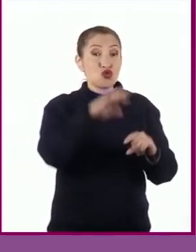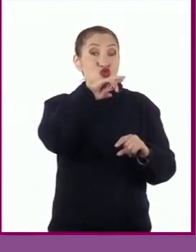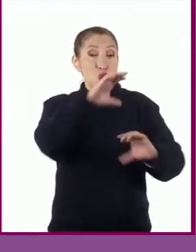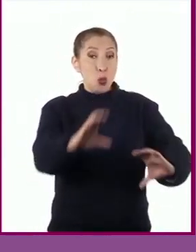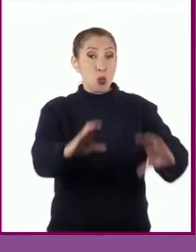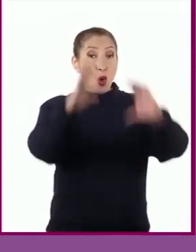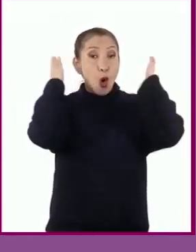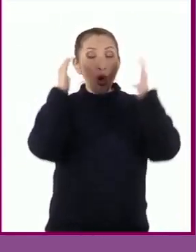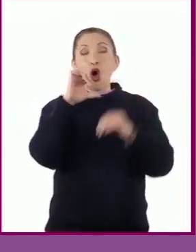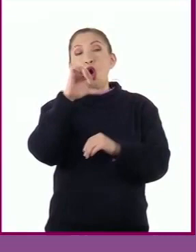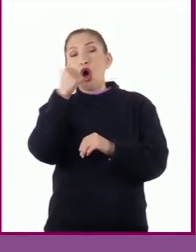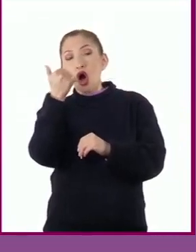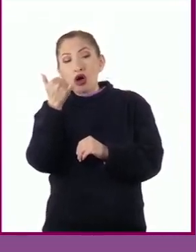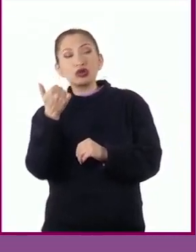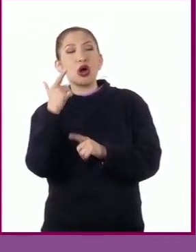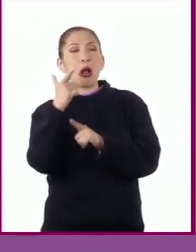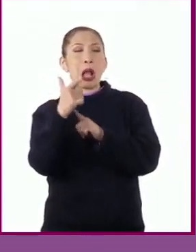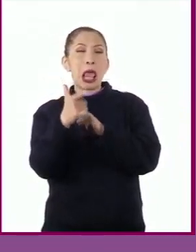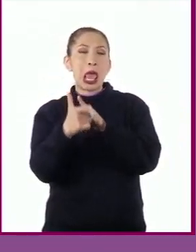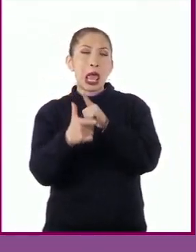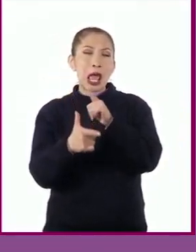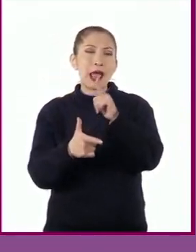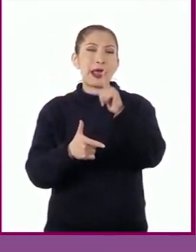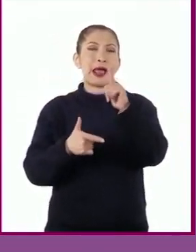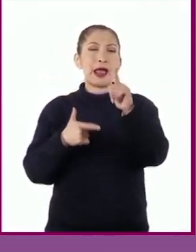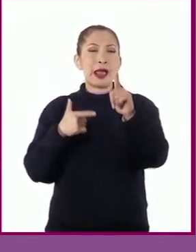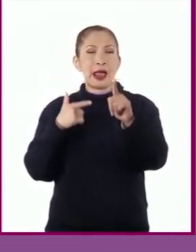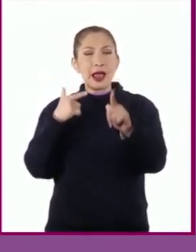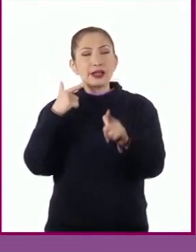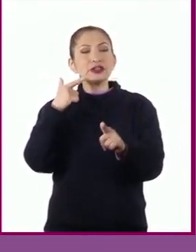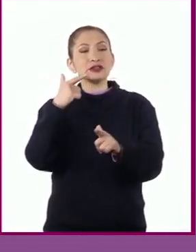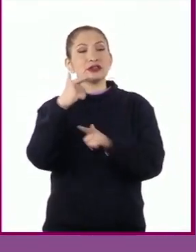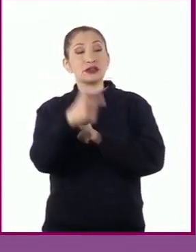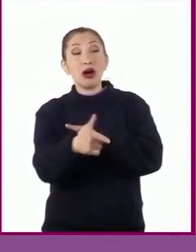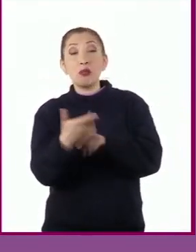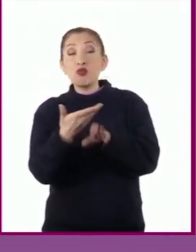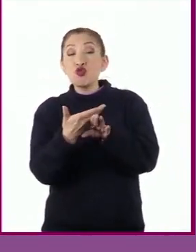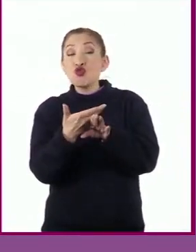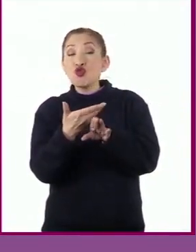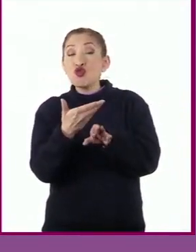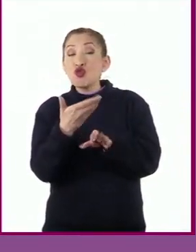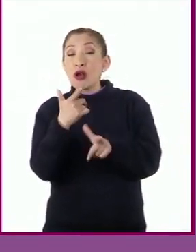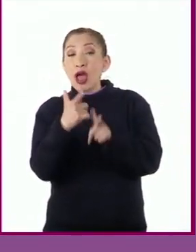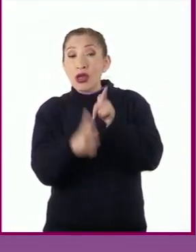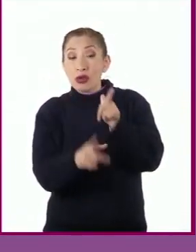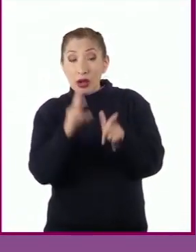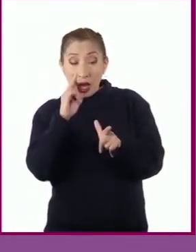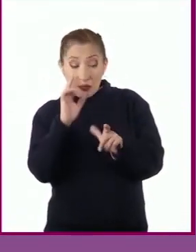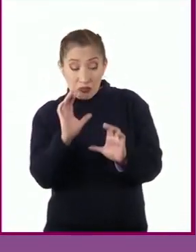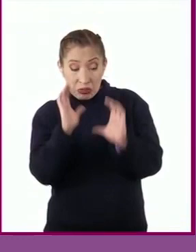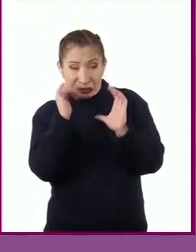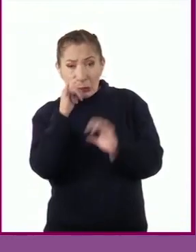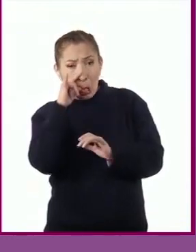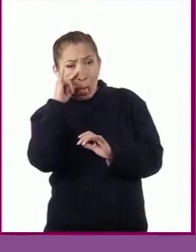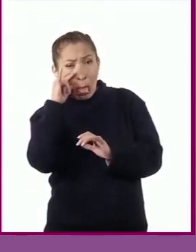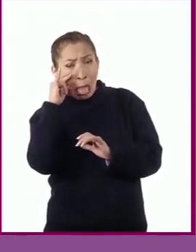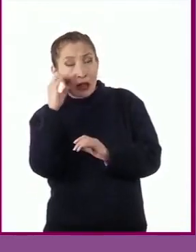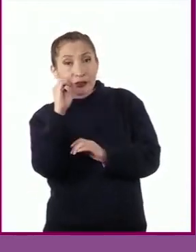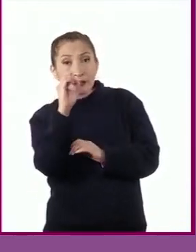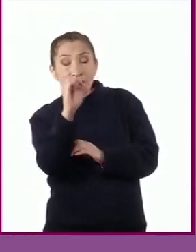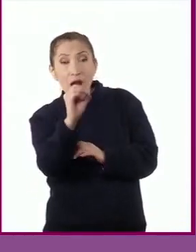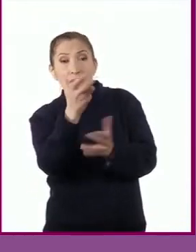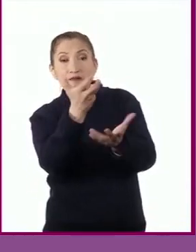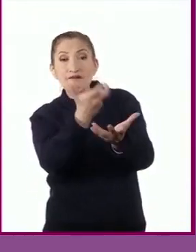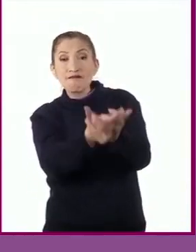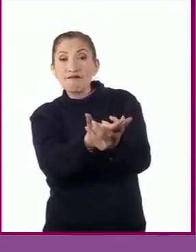rapidez, otros se desplazan lentamente, tan lento que su rapidez es cero, están